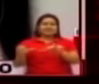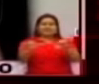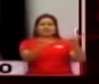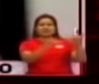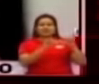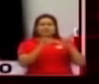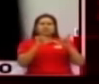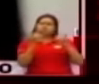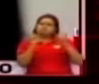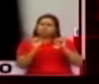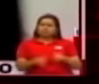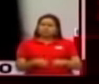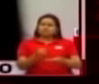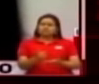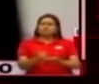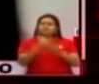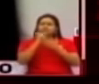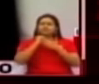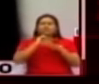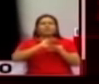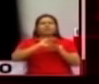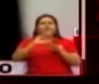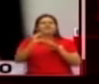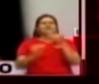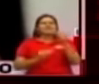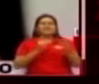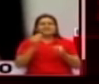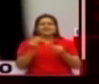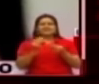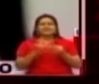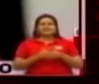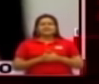a tiempo, vamos a darles esas recomendaciones, Ana.